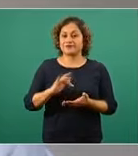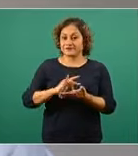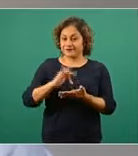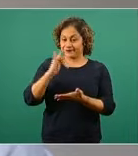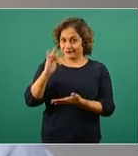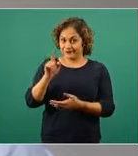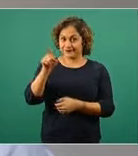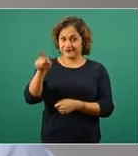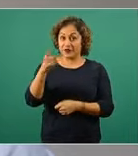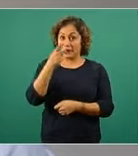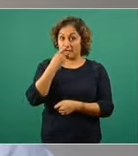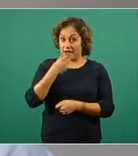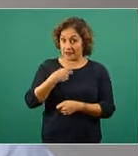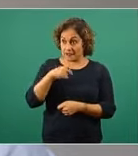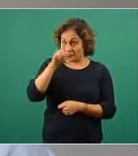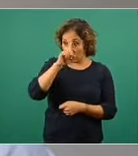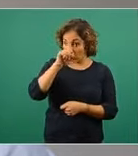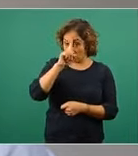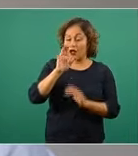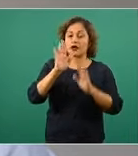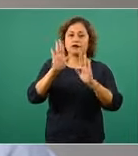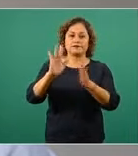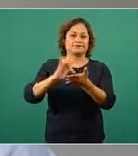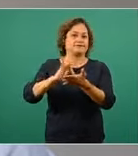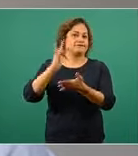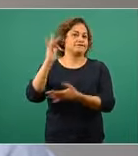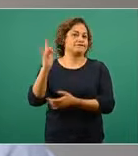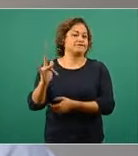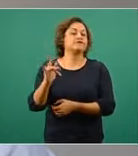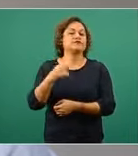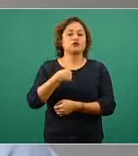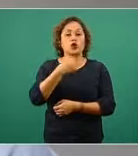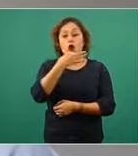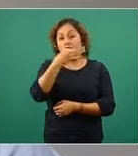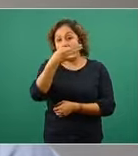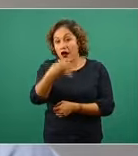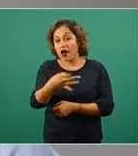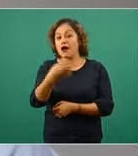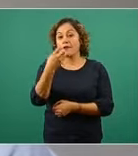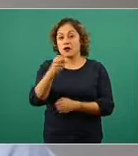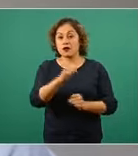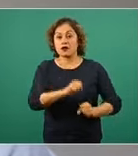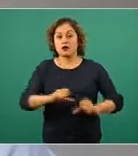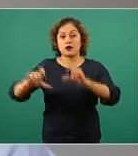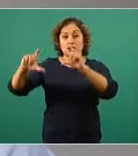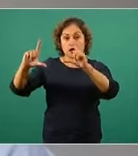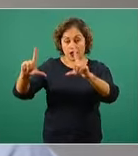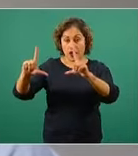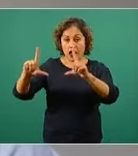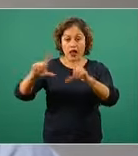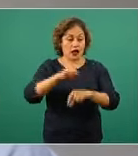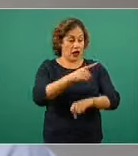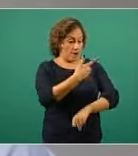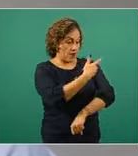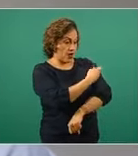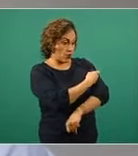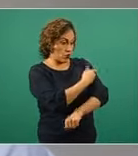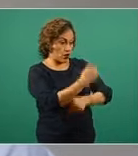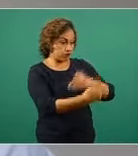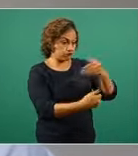la observación. De hecho, comentar que en la medida que han ido siendo aprobadas las diferentes vacunas que